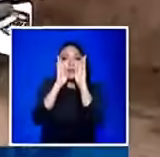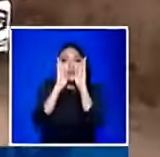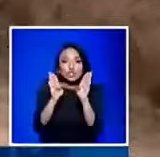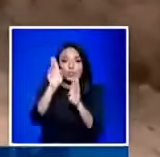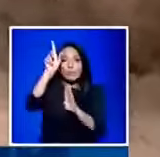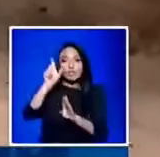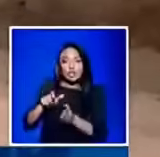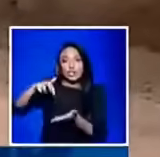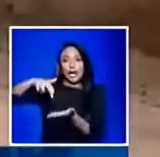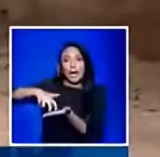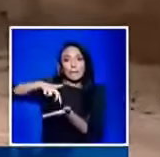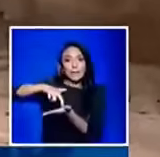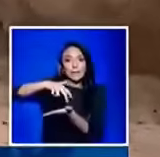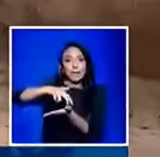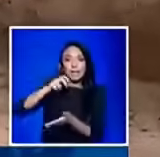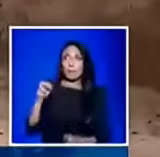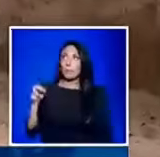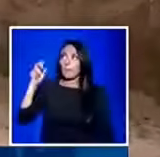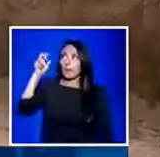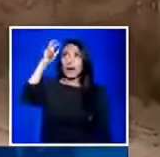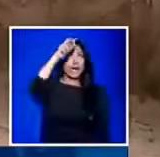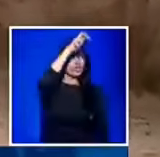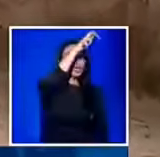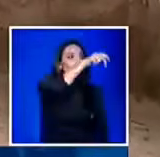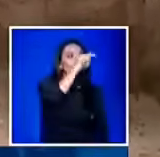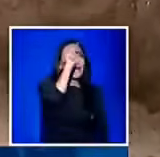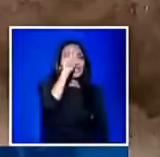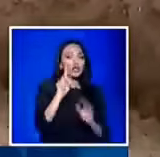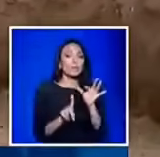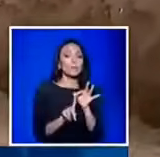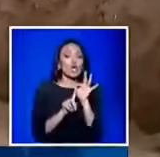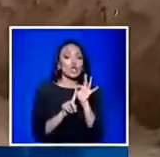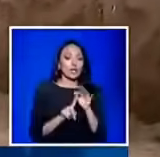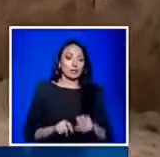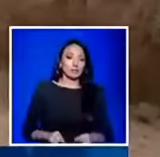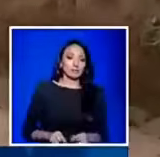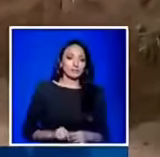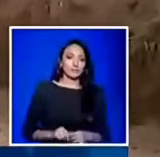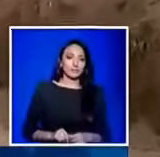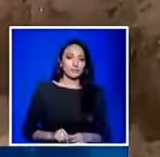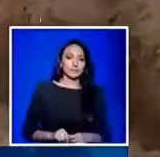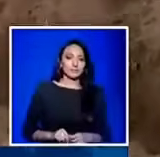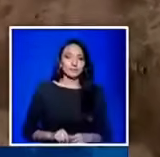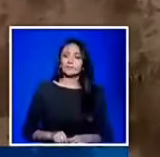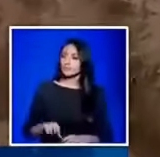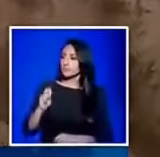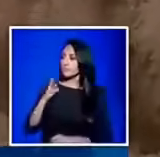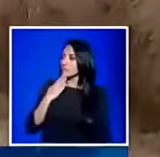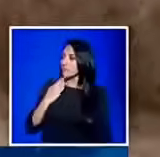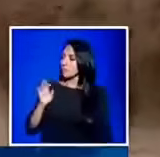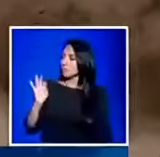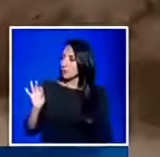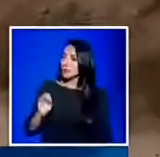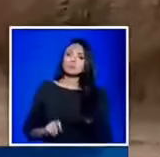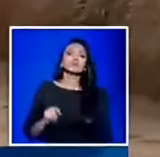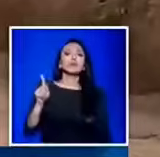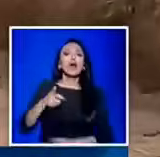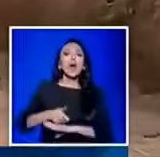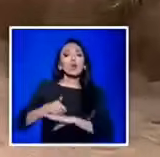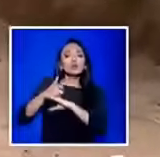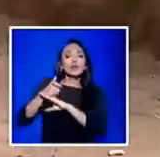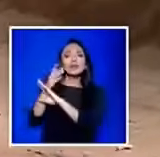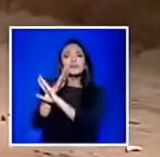esta solución peatonal que tenemos, es prioridad para la administración. Muchísimas gracias, ya lo han anunciado pues las